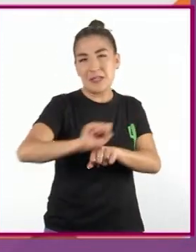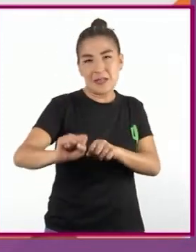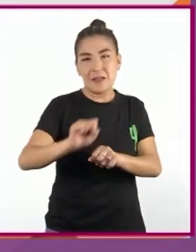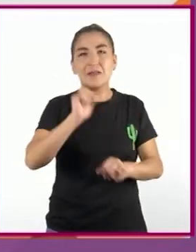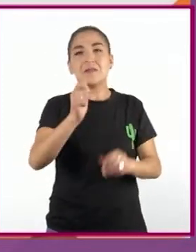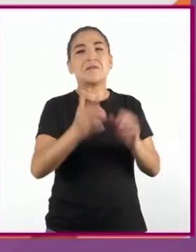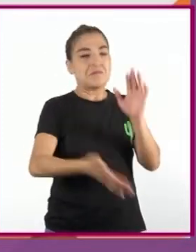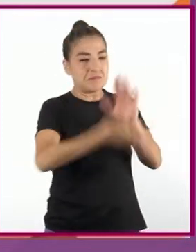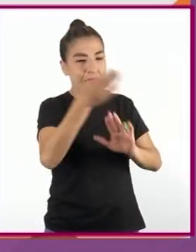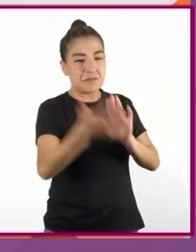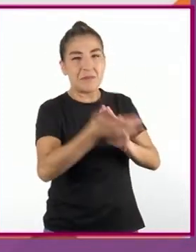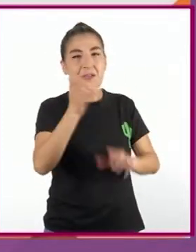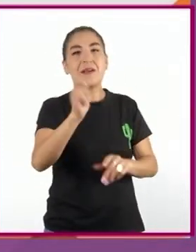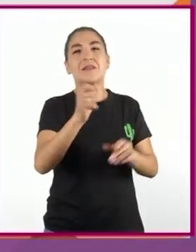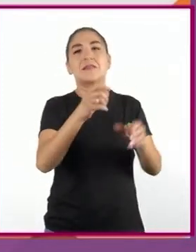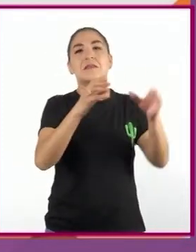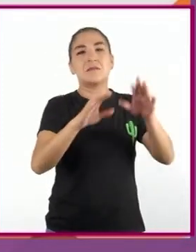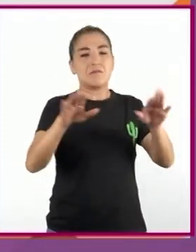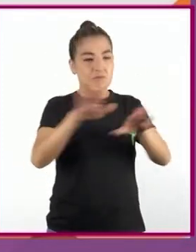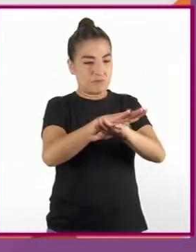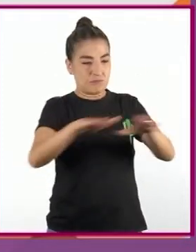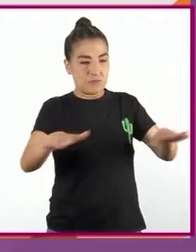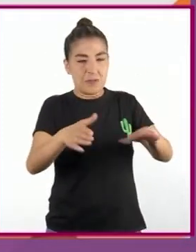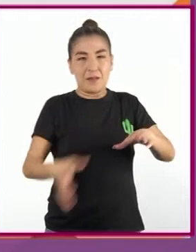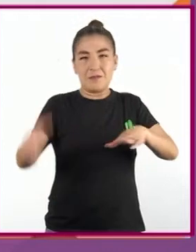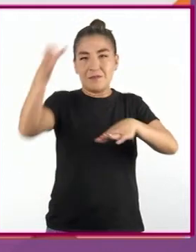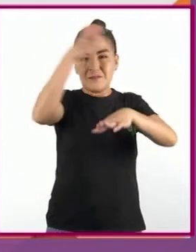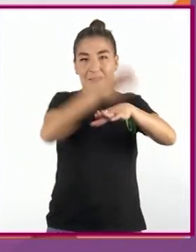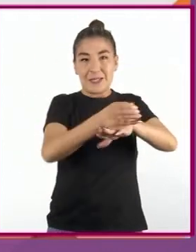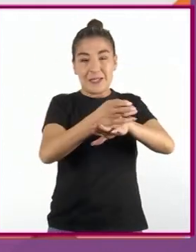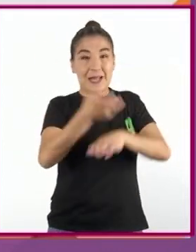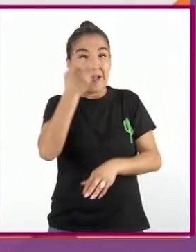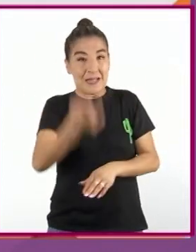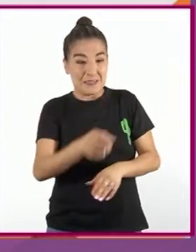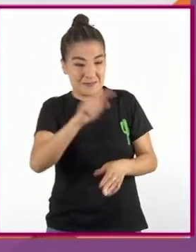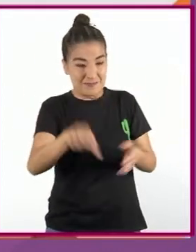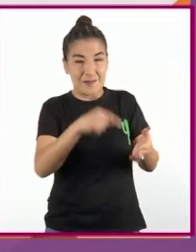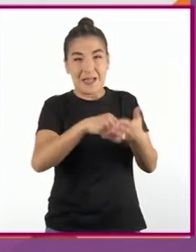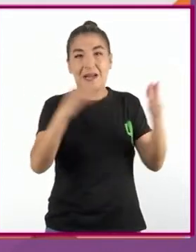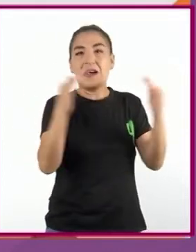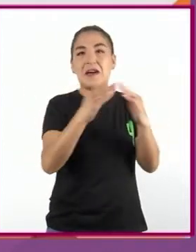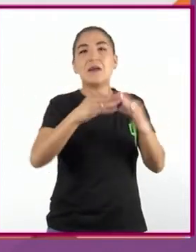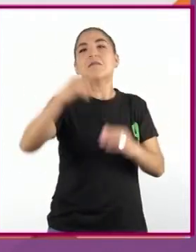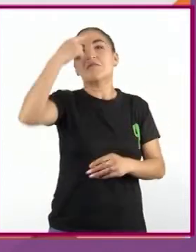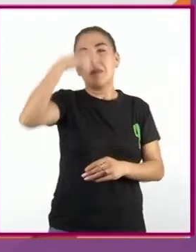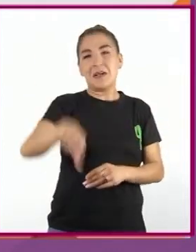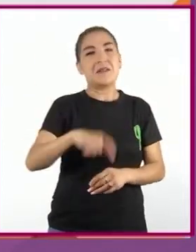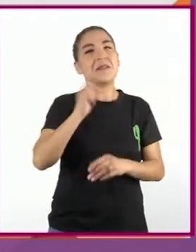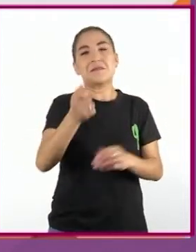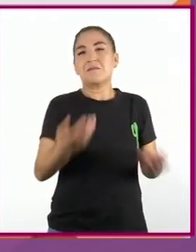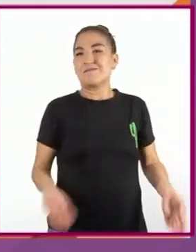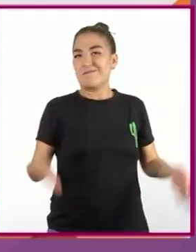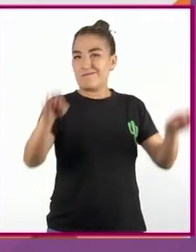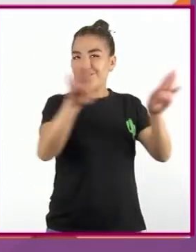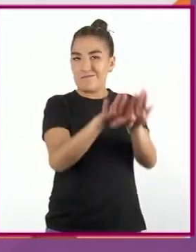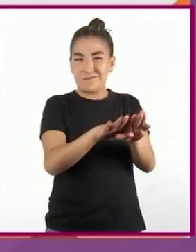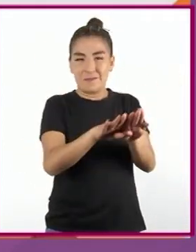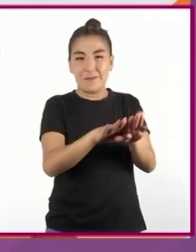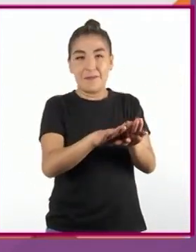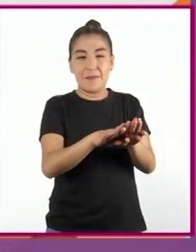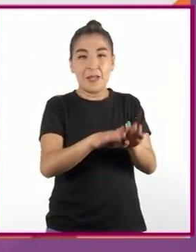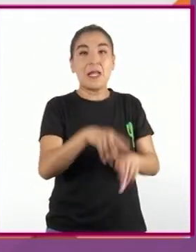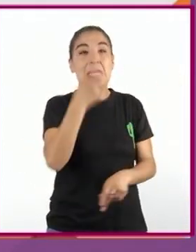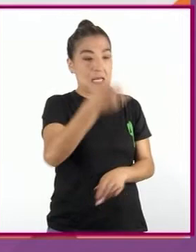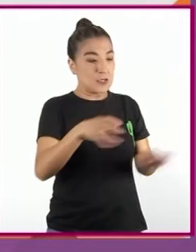construían chozas arriba de una plataforma. Estas unidades habitacionales estaban prácticamente cerradas, por lo que